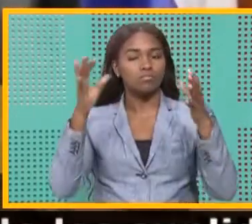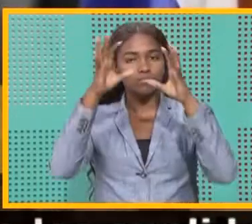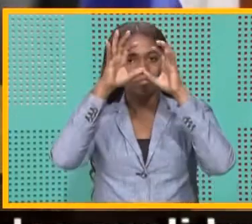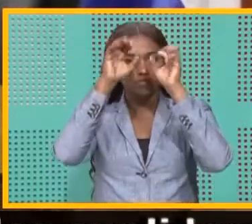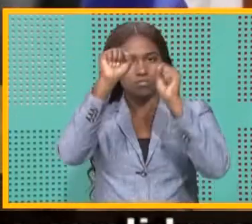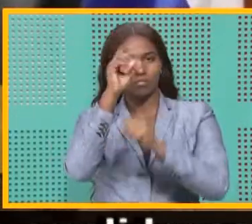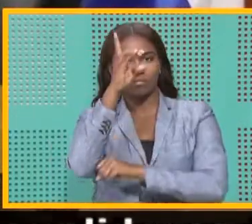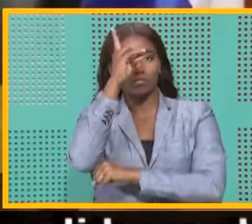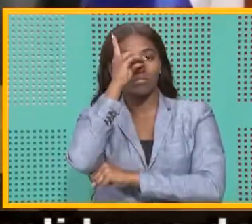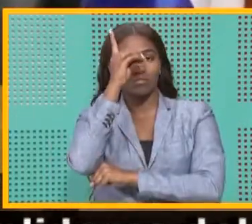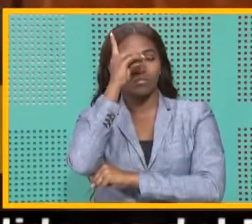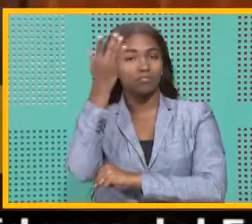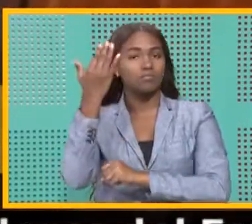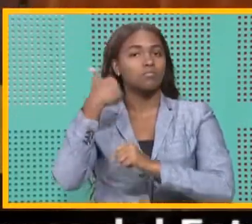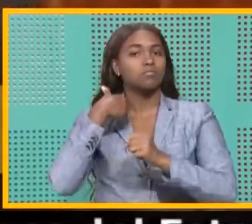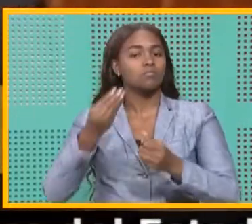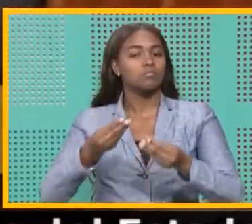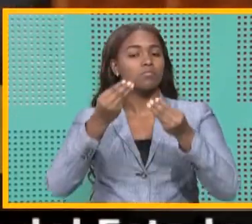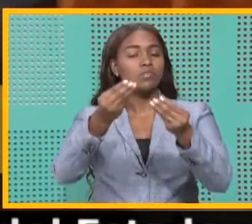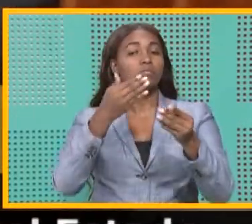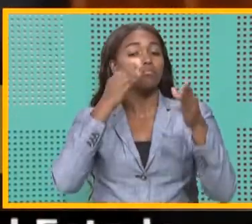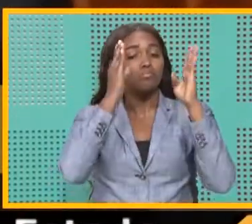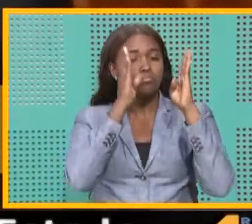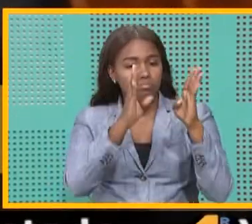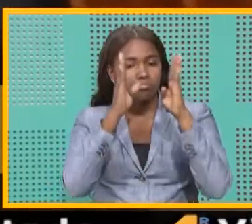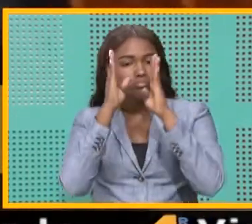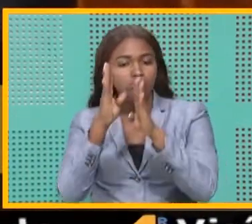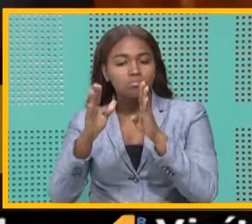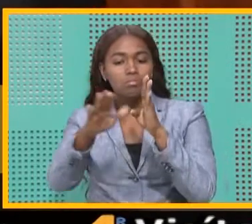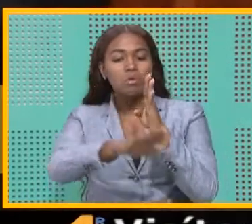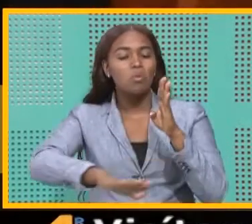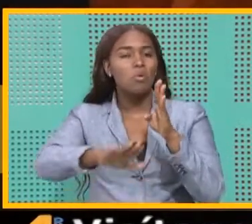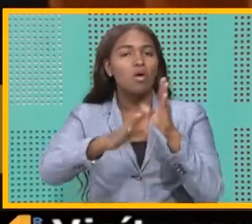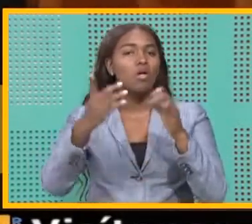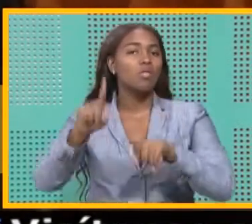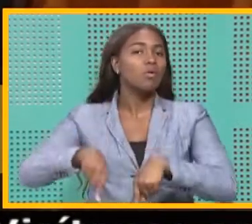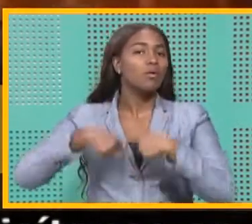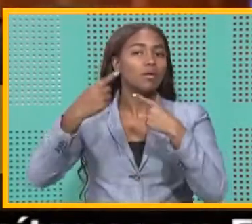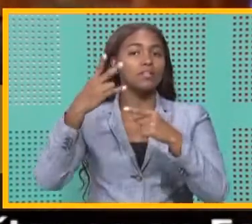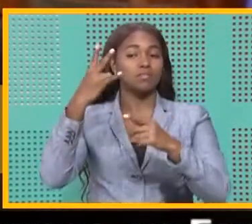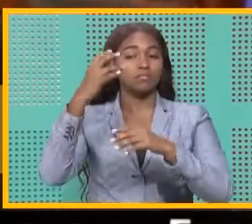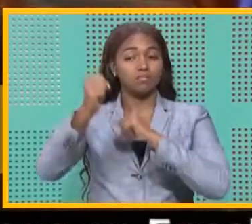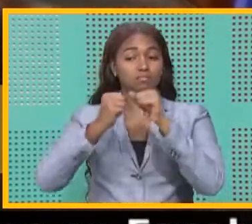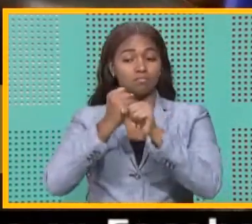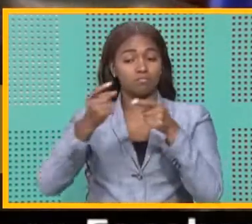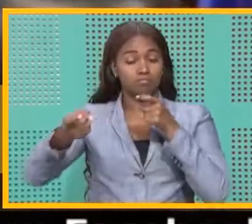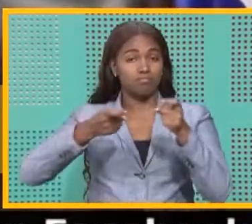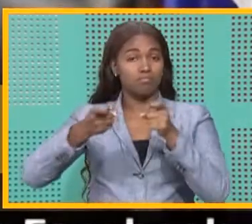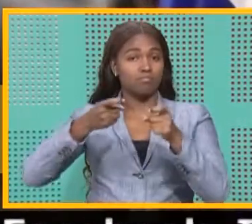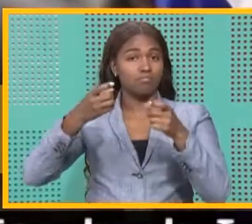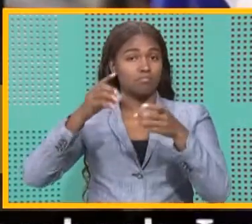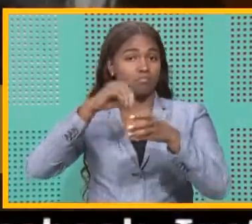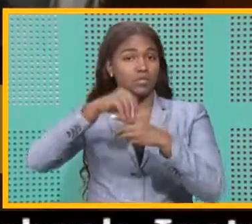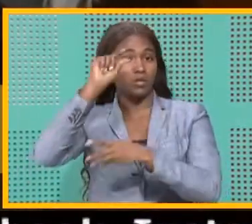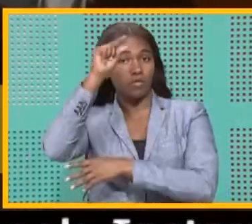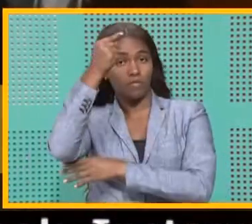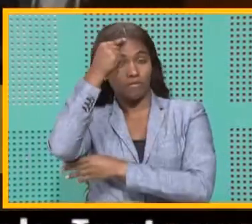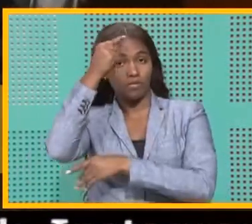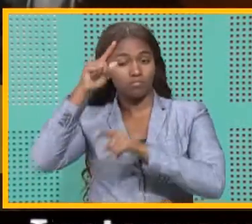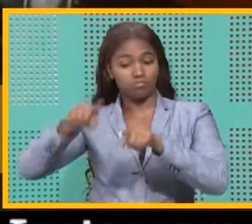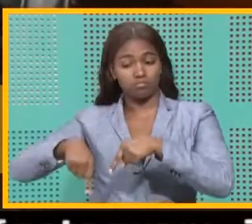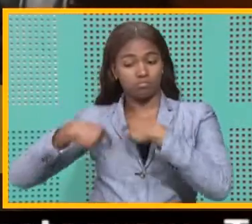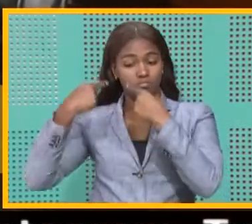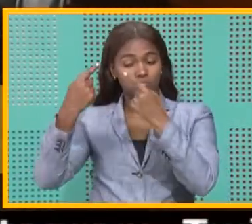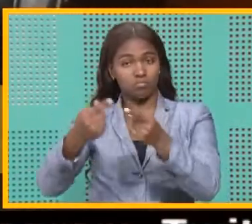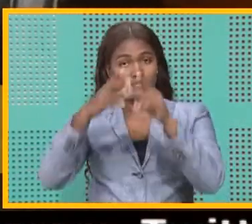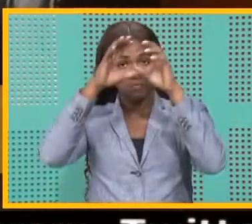presidente Danilo Medina ha concedido gran atención a esta área durante sus 7 años de gestión. Desde que el presidente